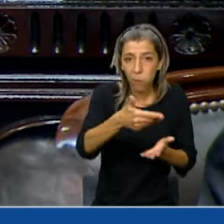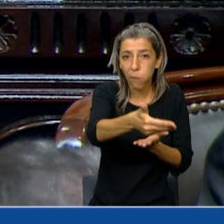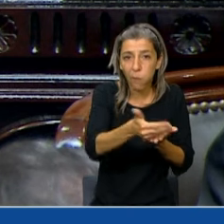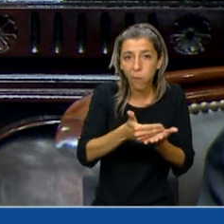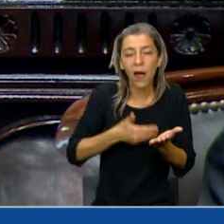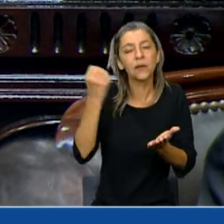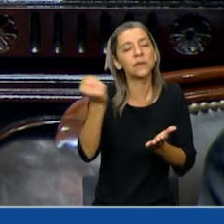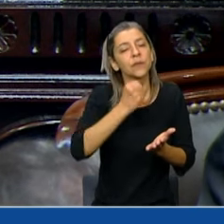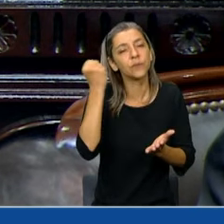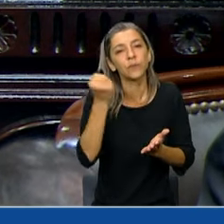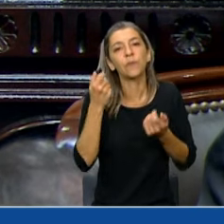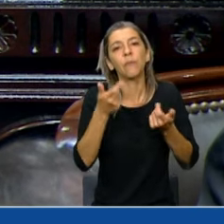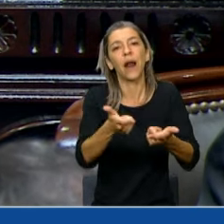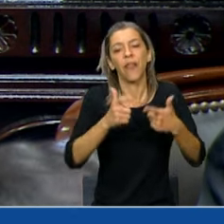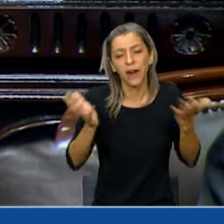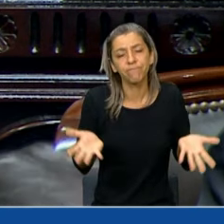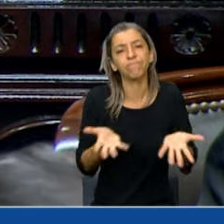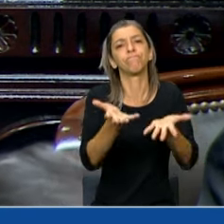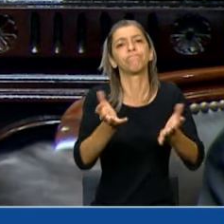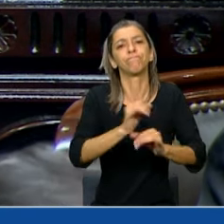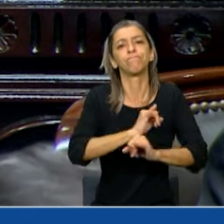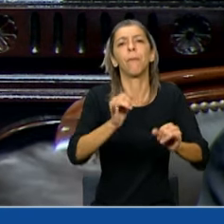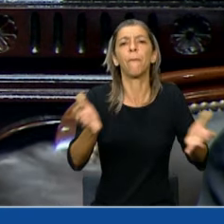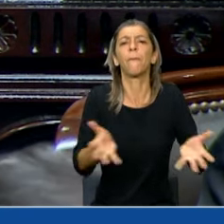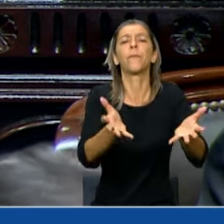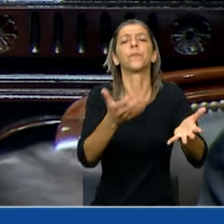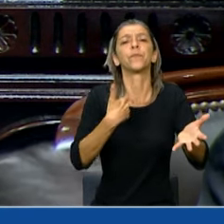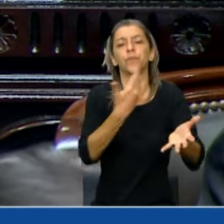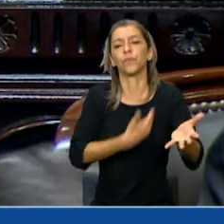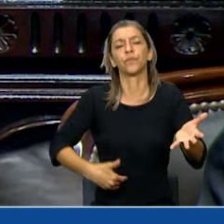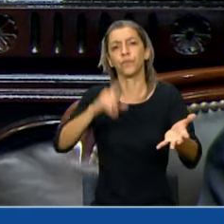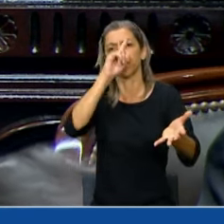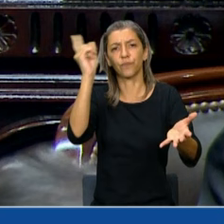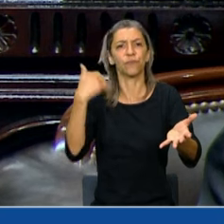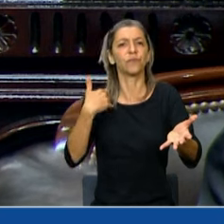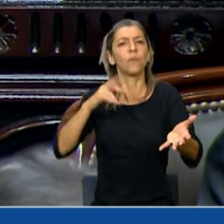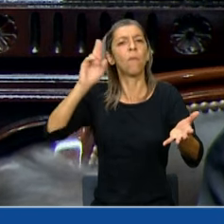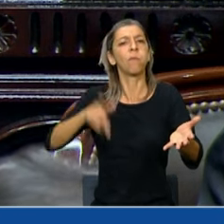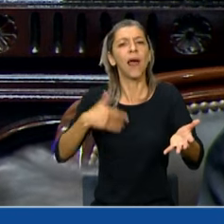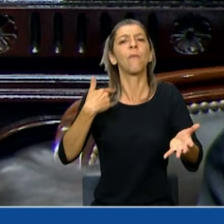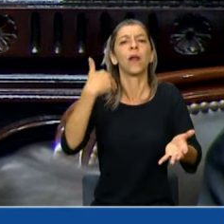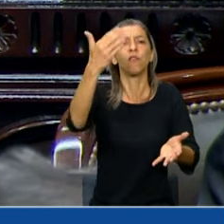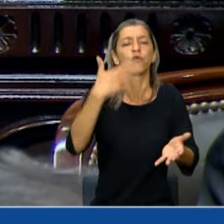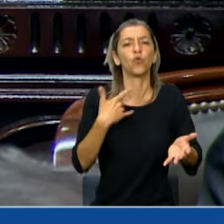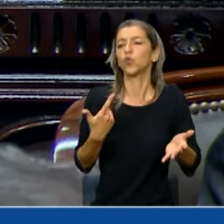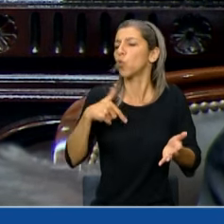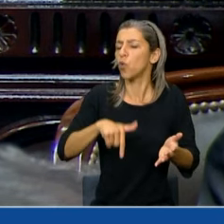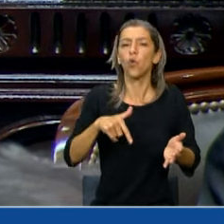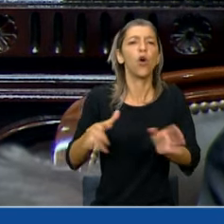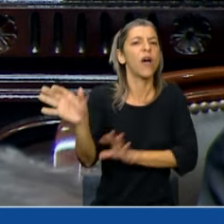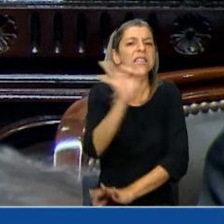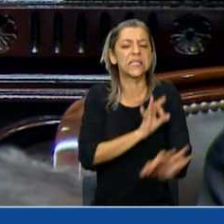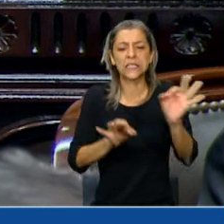incentivo político institucional y marca un camino para generar incentivos económicos que son estratégicos para nuestra